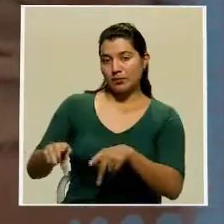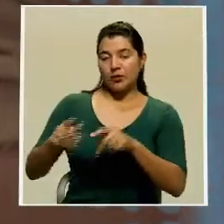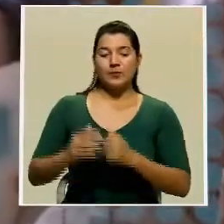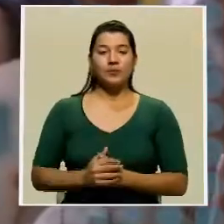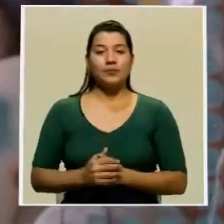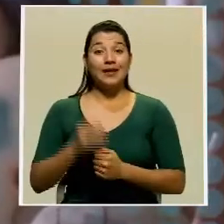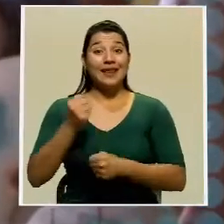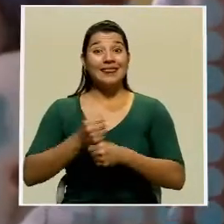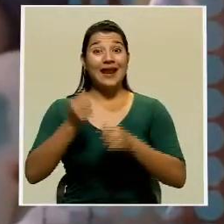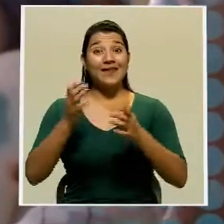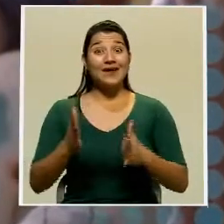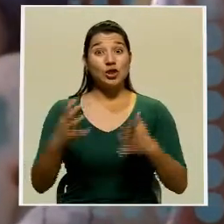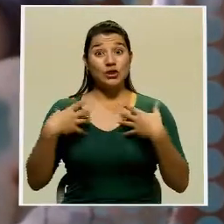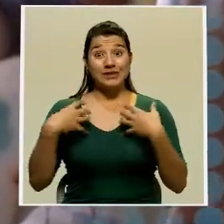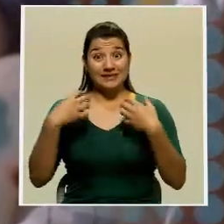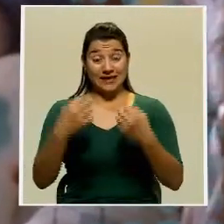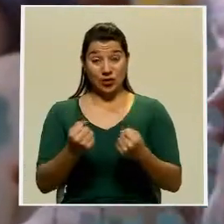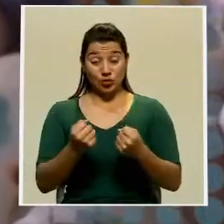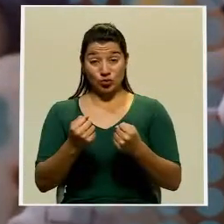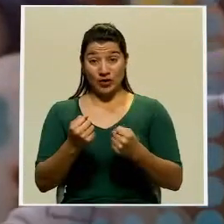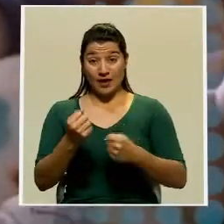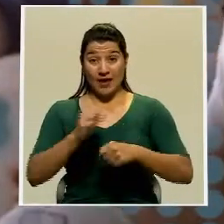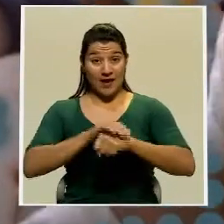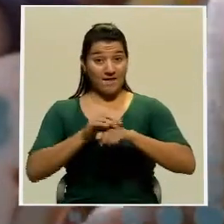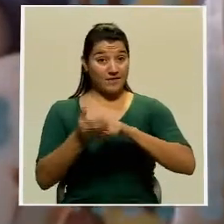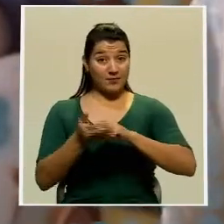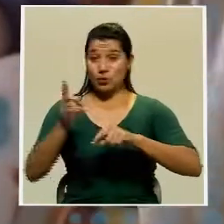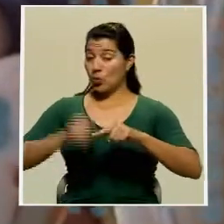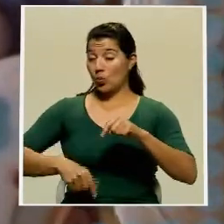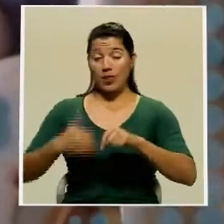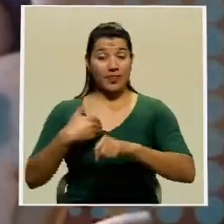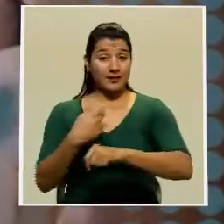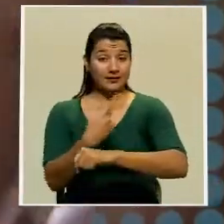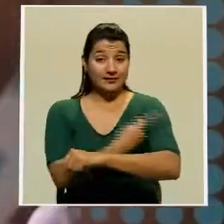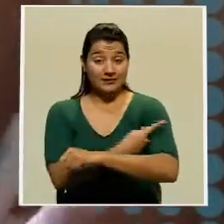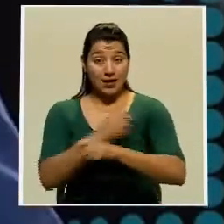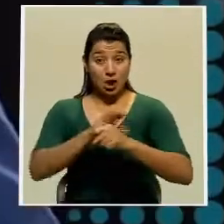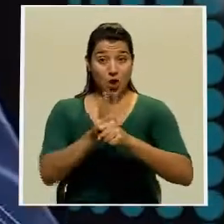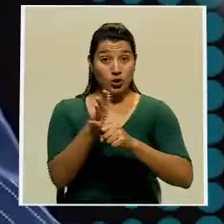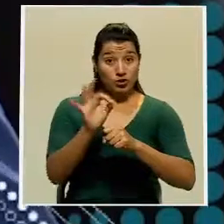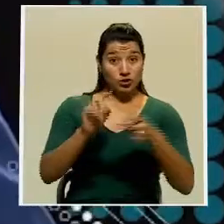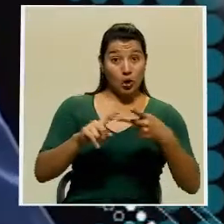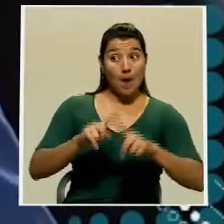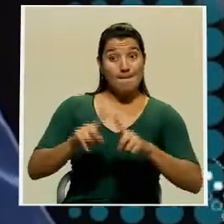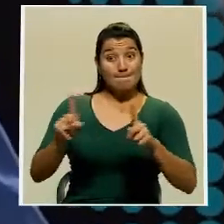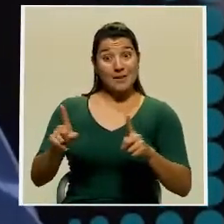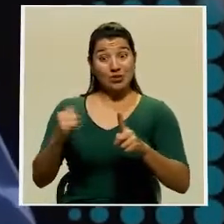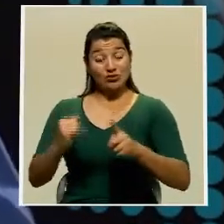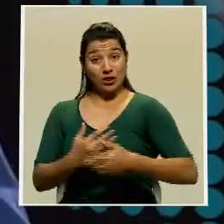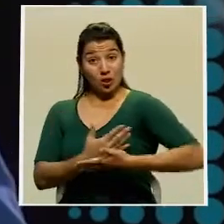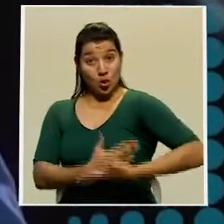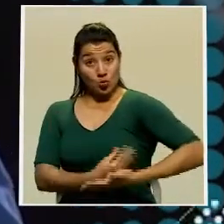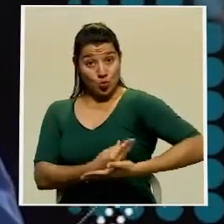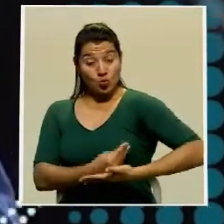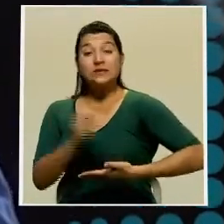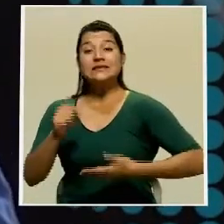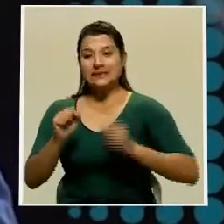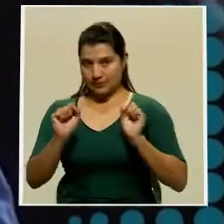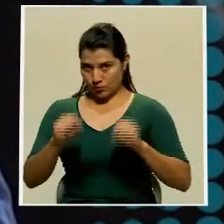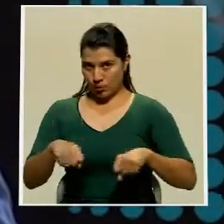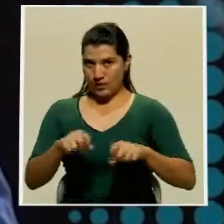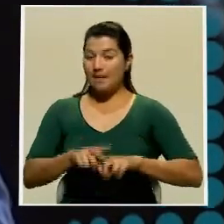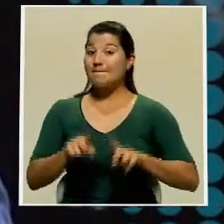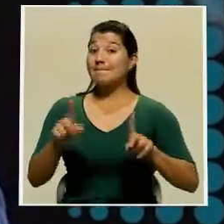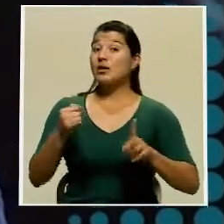Las funcionarias de salud embarazadas no pueden vacunarse contra la COVID-19, pero las que están en periodo de lactancia sí pueden hacerlo siempre y